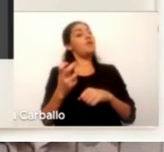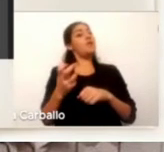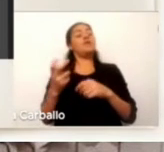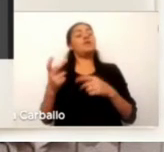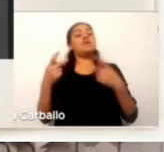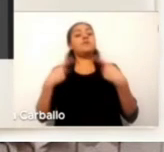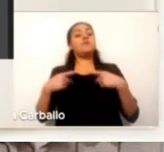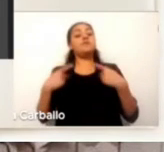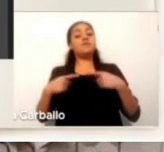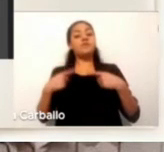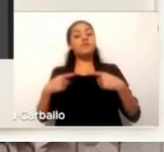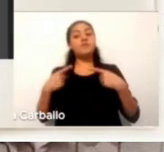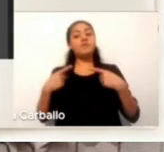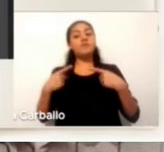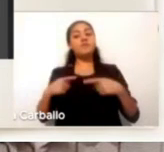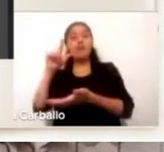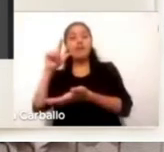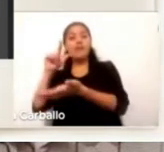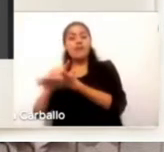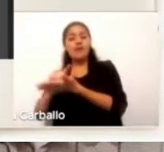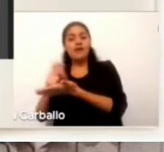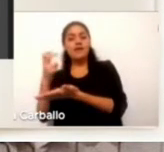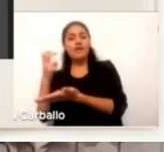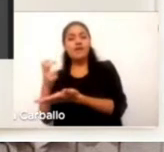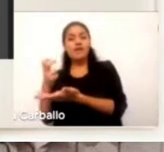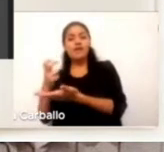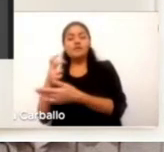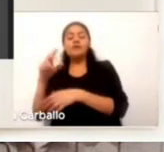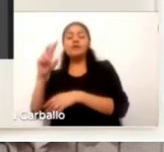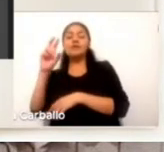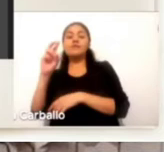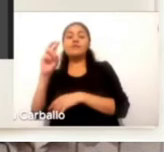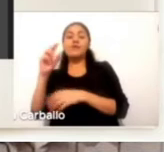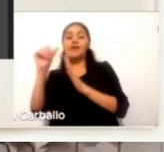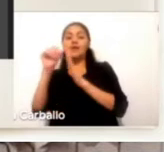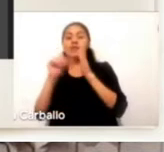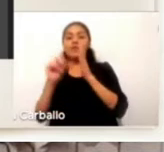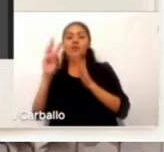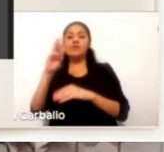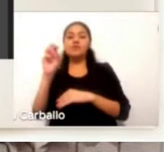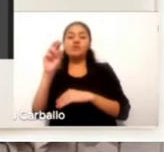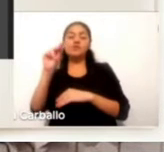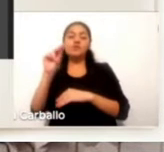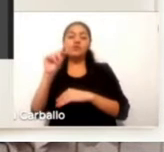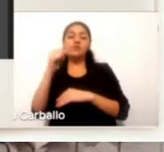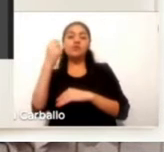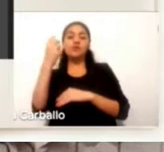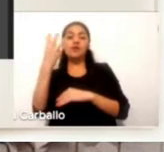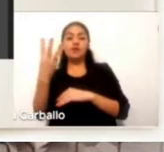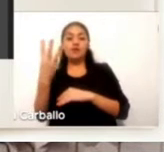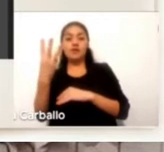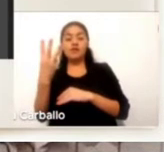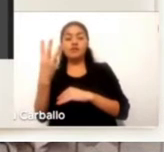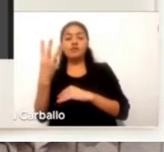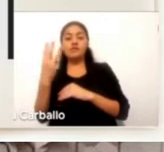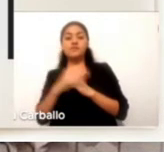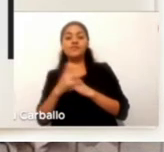la ley, hipótesis contenida en el artículo 383, numeral 1, inciso E de la Ley Comicial